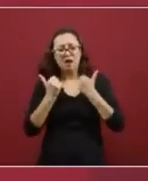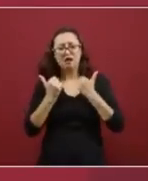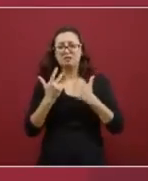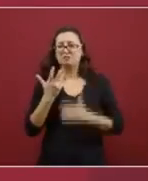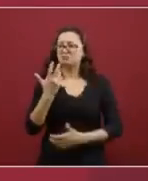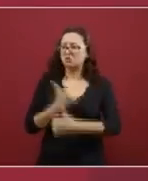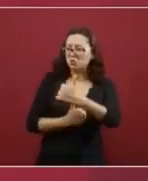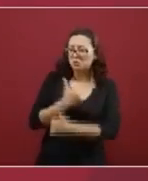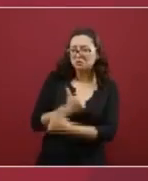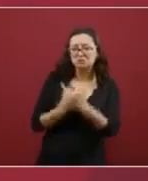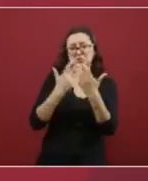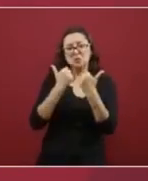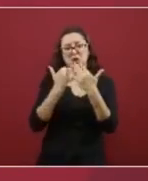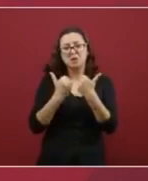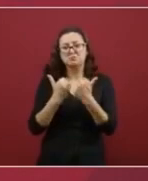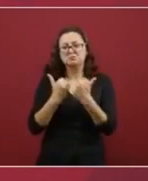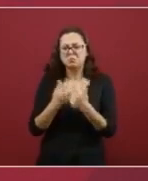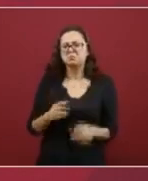competencia, hay abusos.